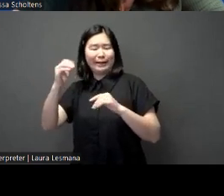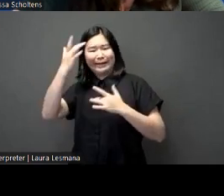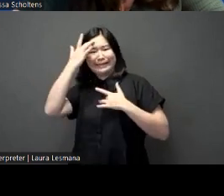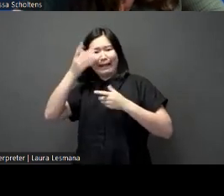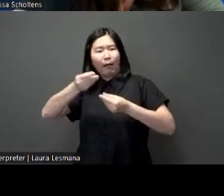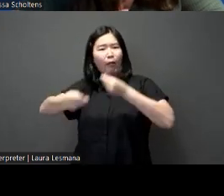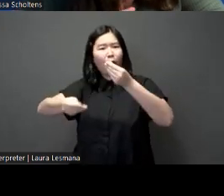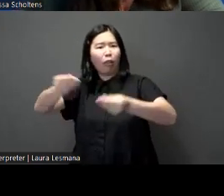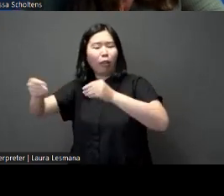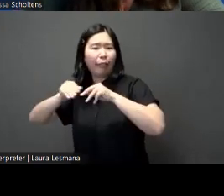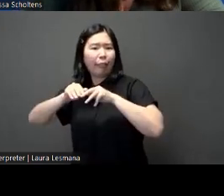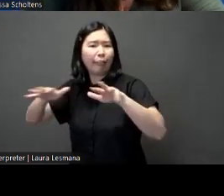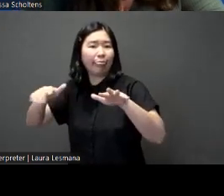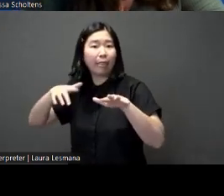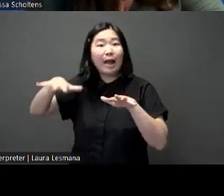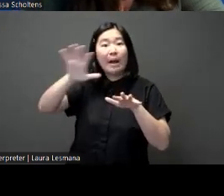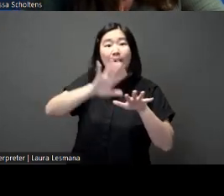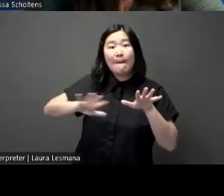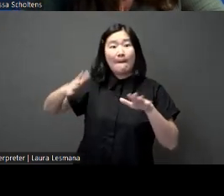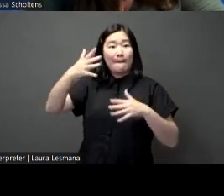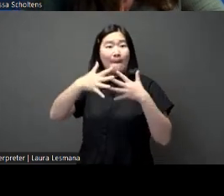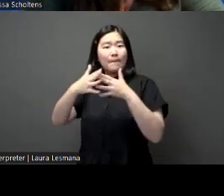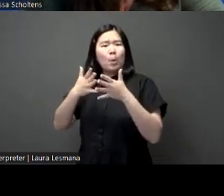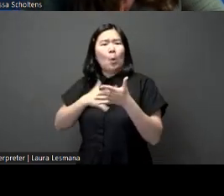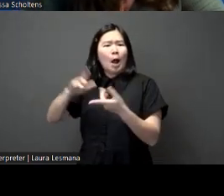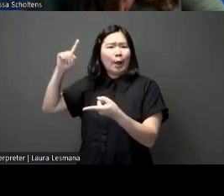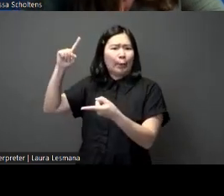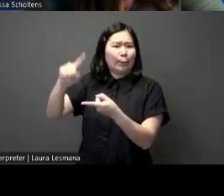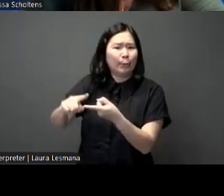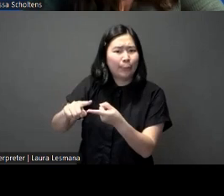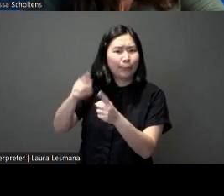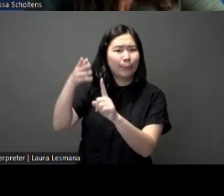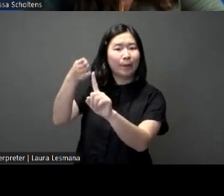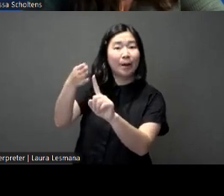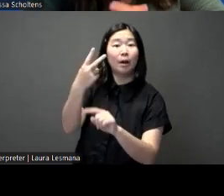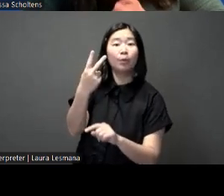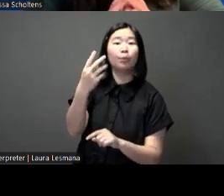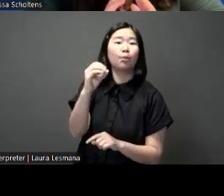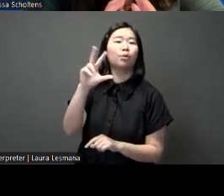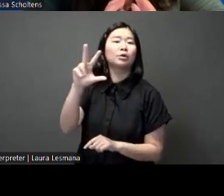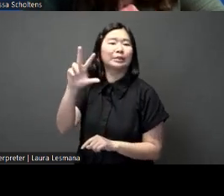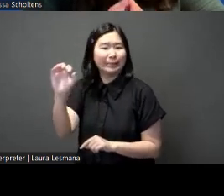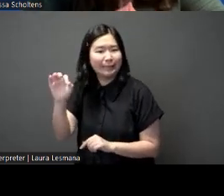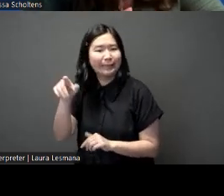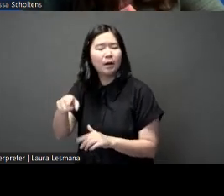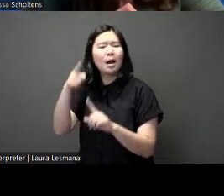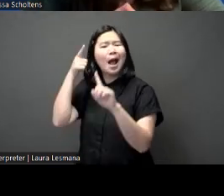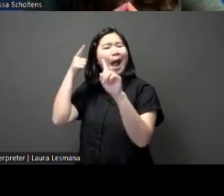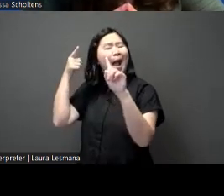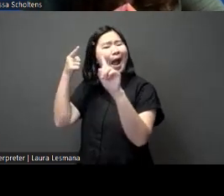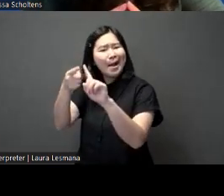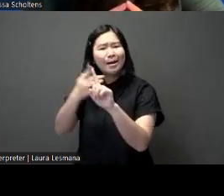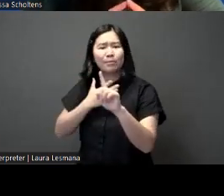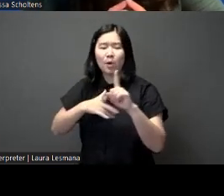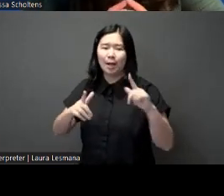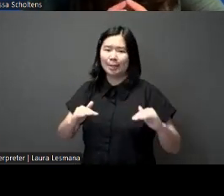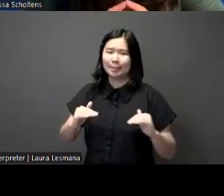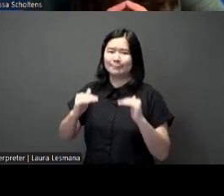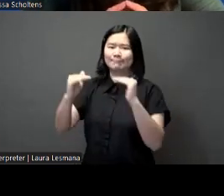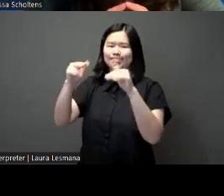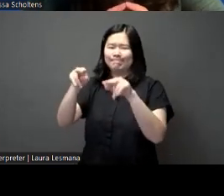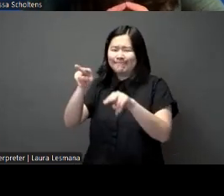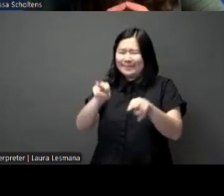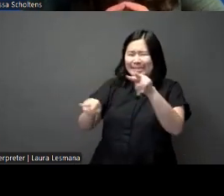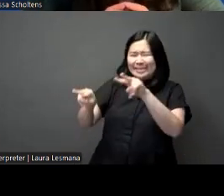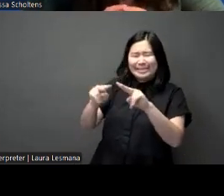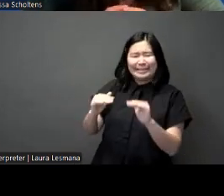la addressing social and vigilancia, environmental abordar los determinants, determinantes and sociales strengthening y governance medioambientales y resilience. fortalecer la We'll be gobernanza y la exploring tools financiación. and Vamos a approaches explorar to las